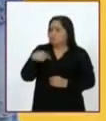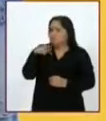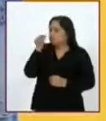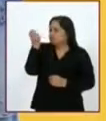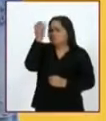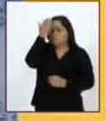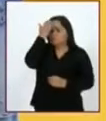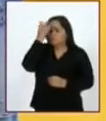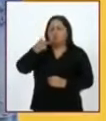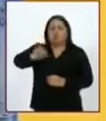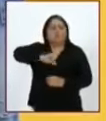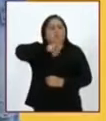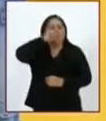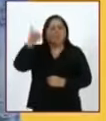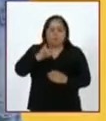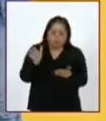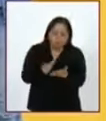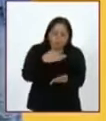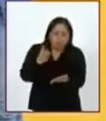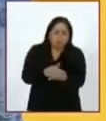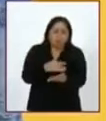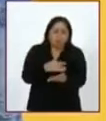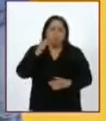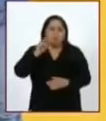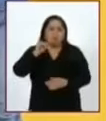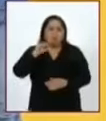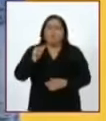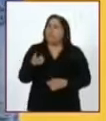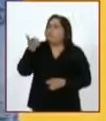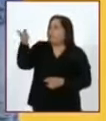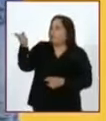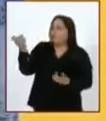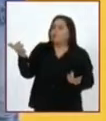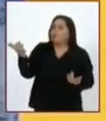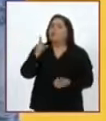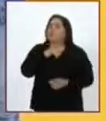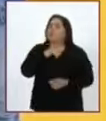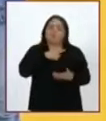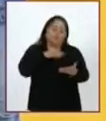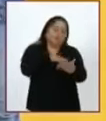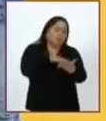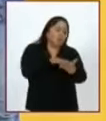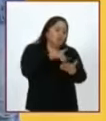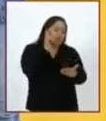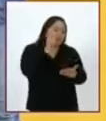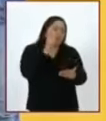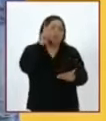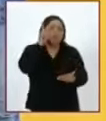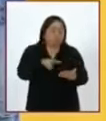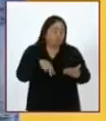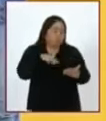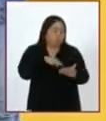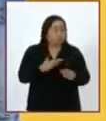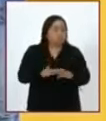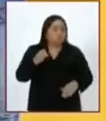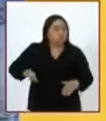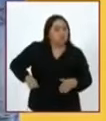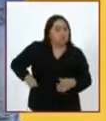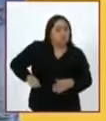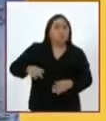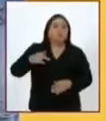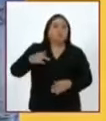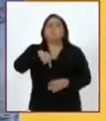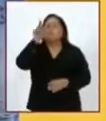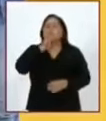desconocía. Nunca he hojeado una novela gráfica. ¿Y tú? Solo he leído una y estaba muy interesante. Pero